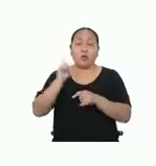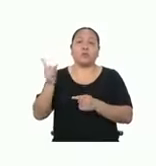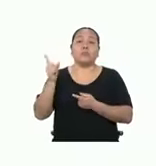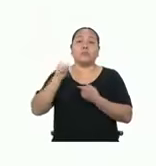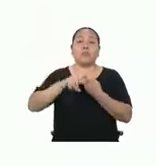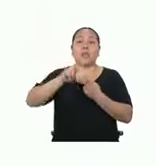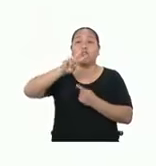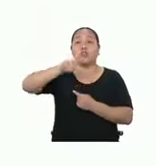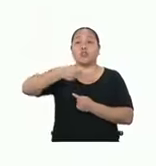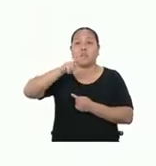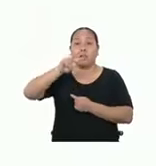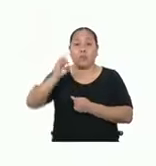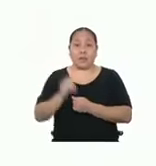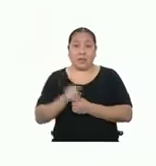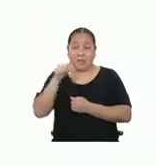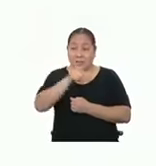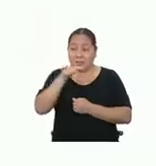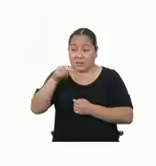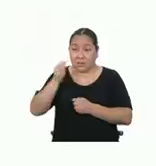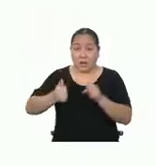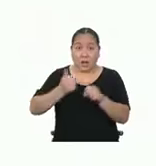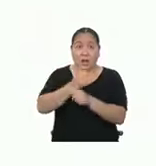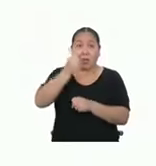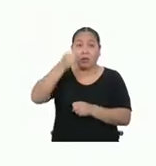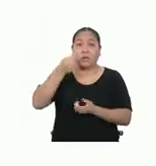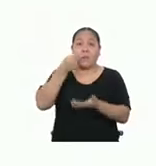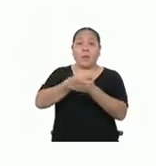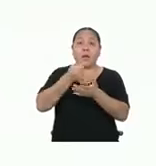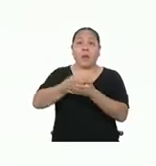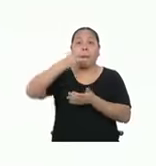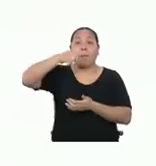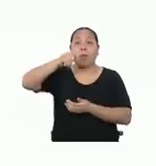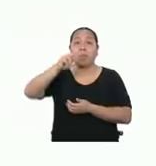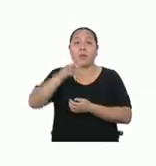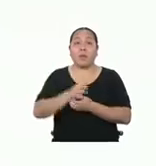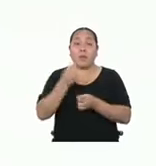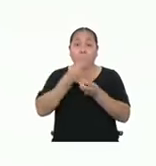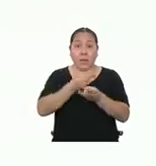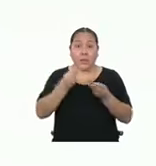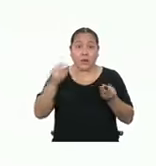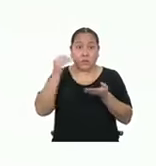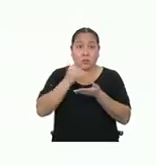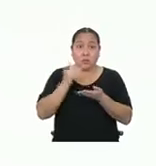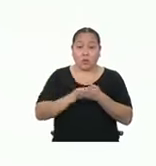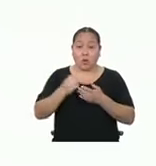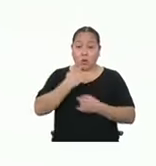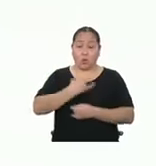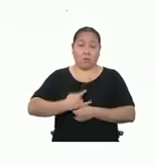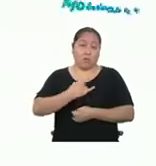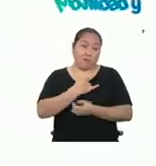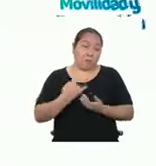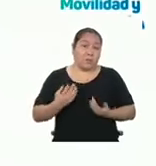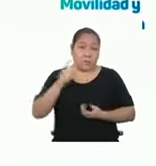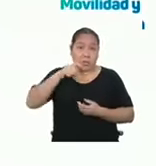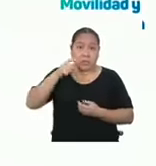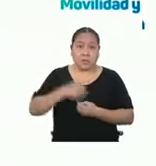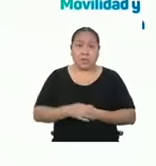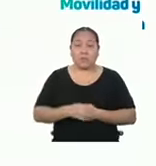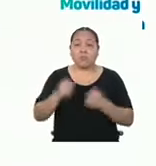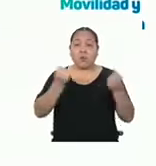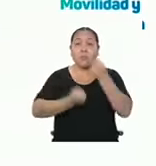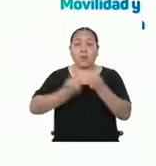A los ganadores la beca les cubrirá matrícula y pensión de estudios Materiales de estudios y o uniforme cuando corresponda